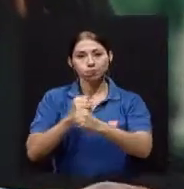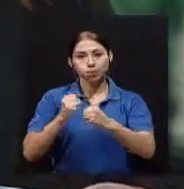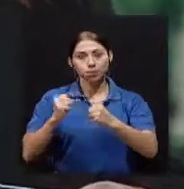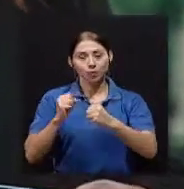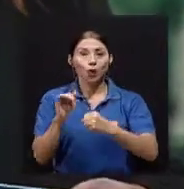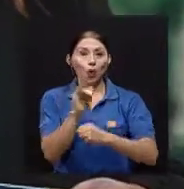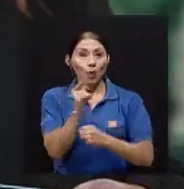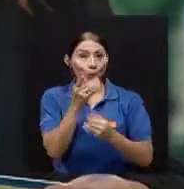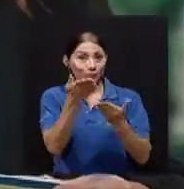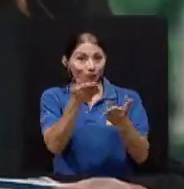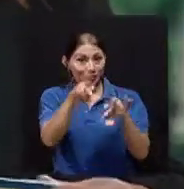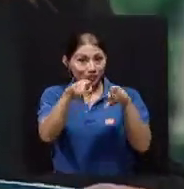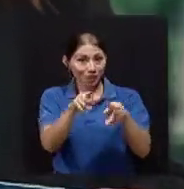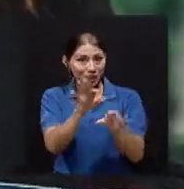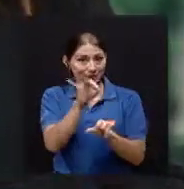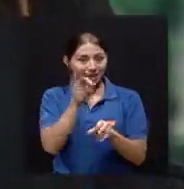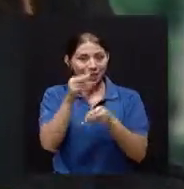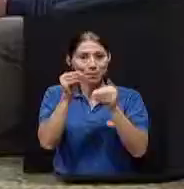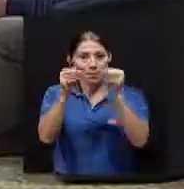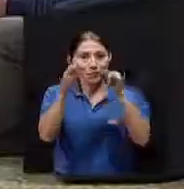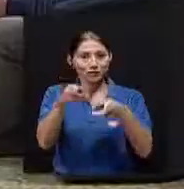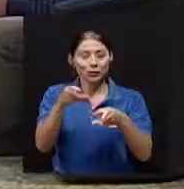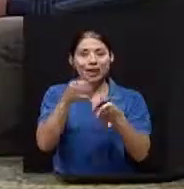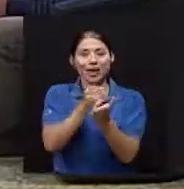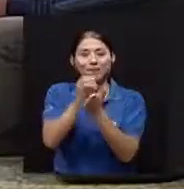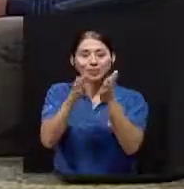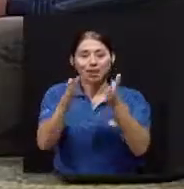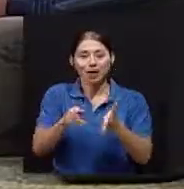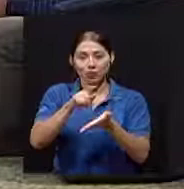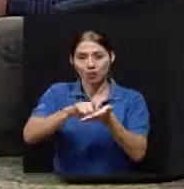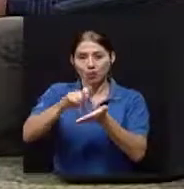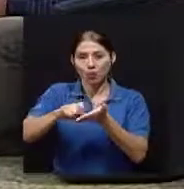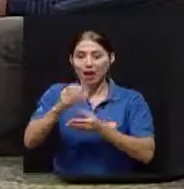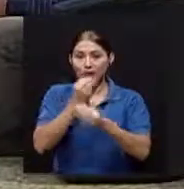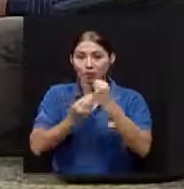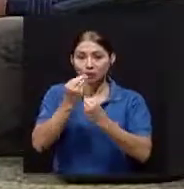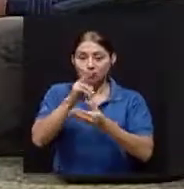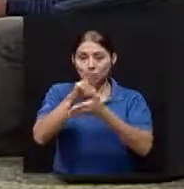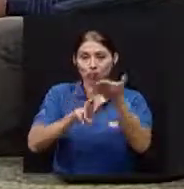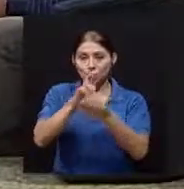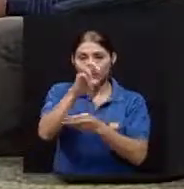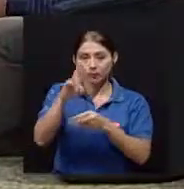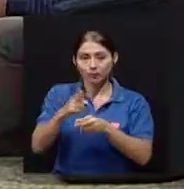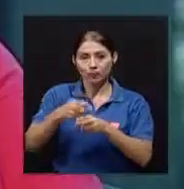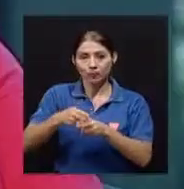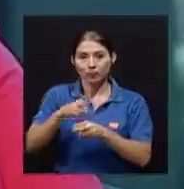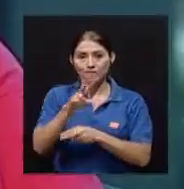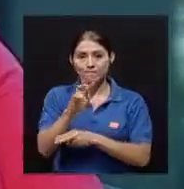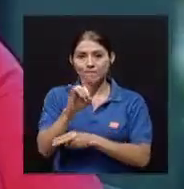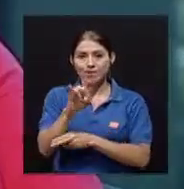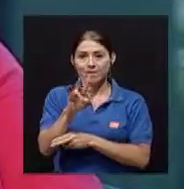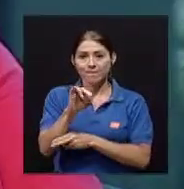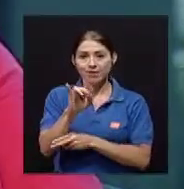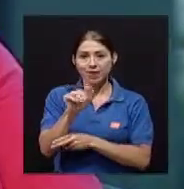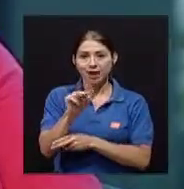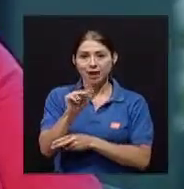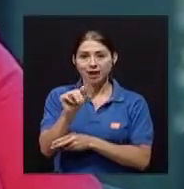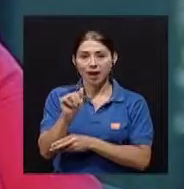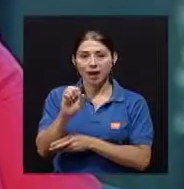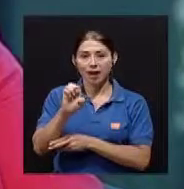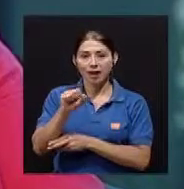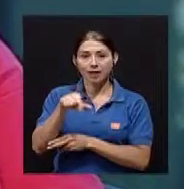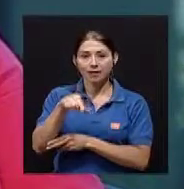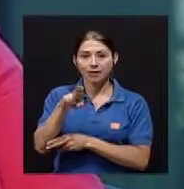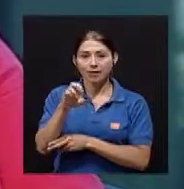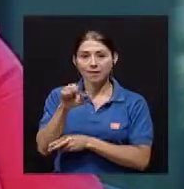quien muy gentilmente nos acompaña. Se trata de la profesora e investigadora de la Escuela de Nutrición de la Universidad de Costa Rica, Viviana Esquivel Solís. Y